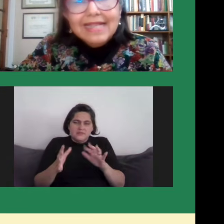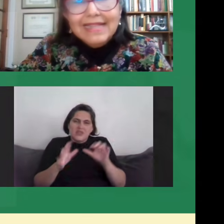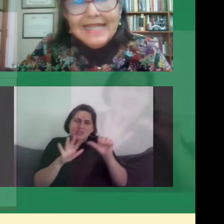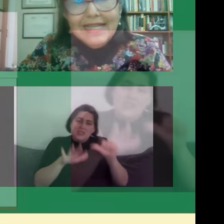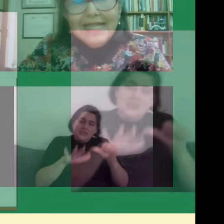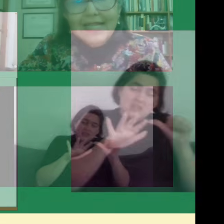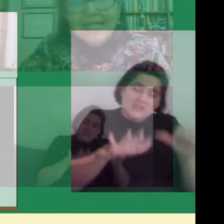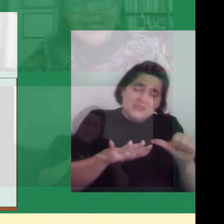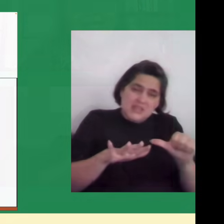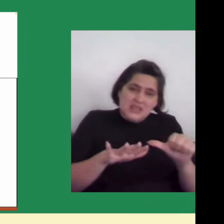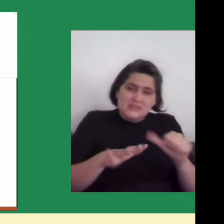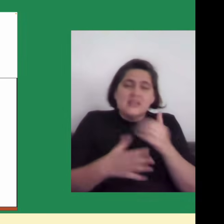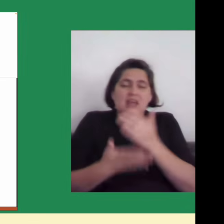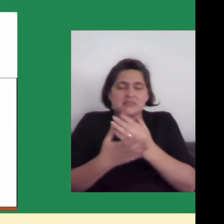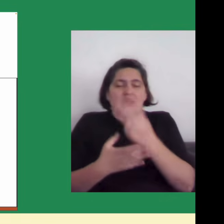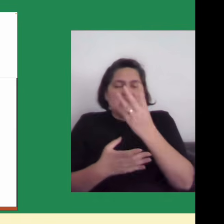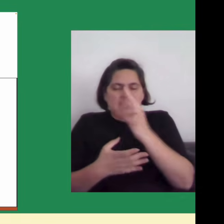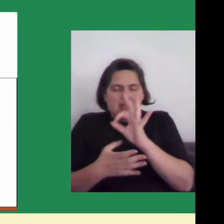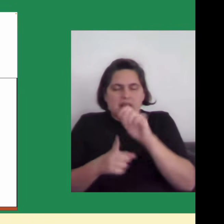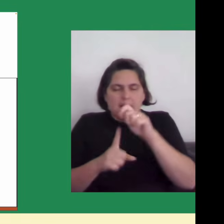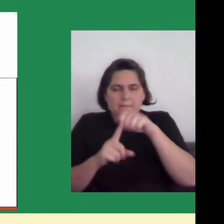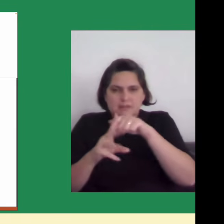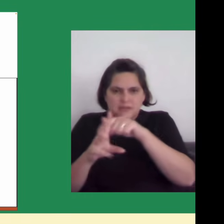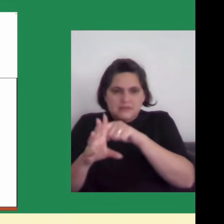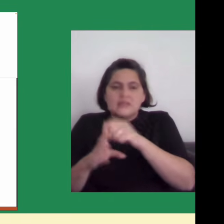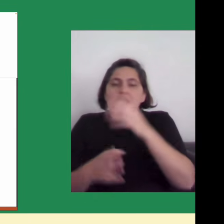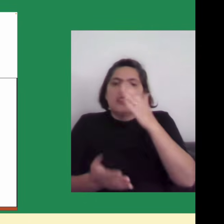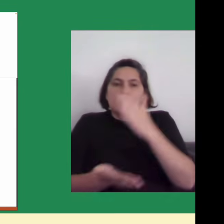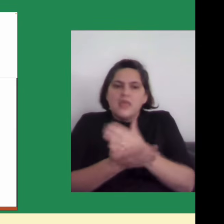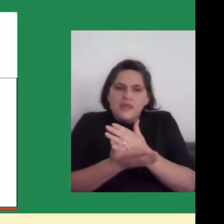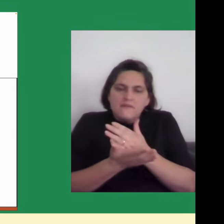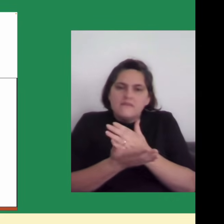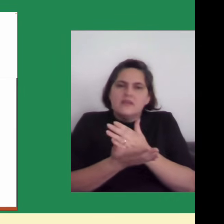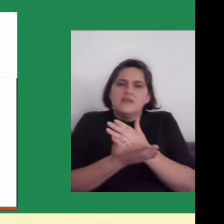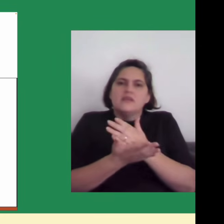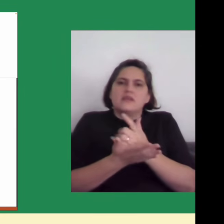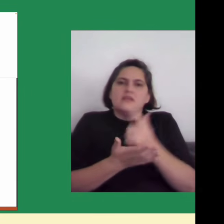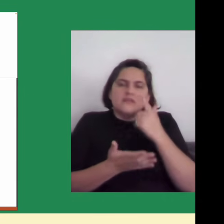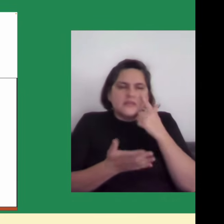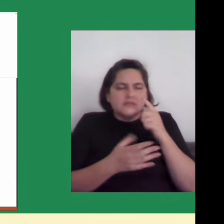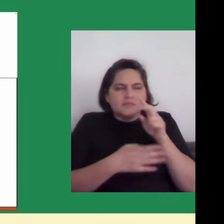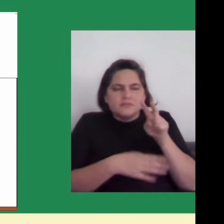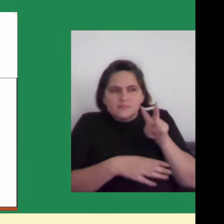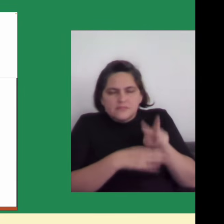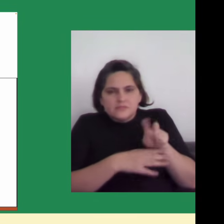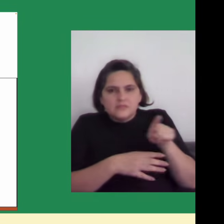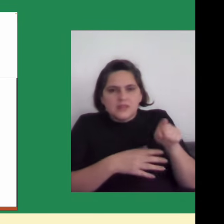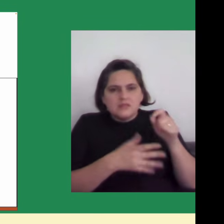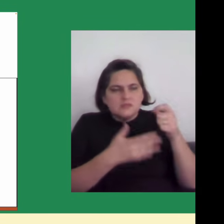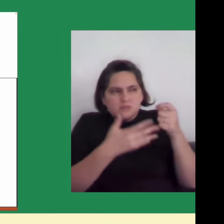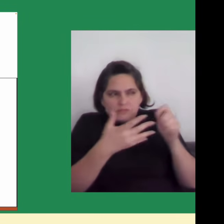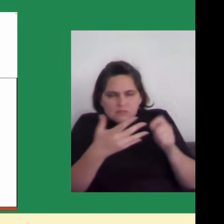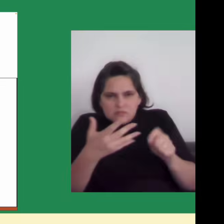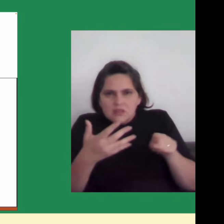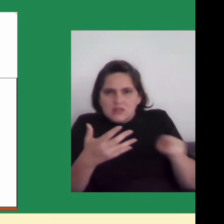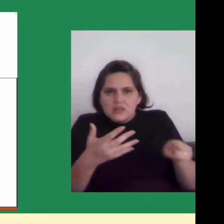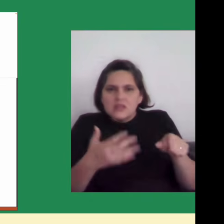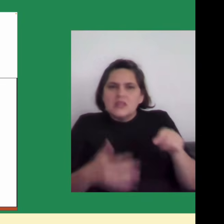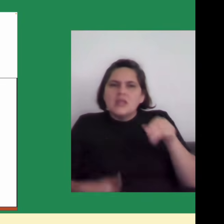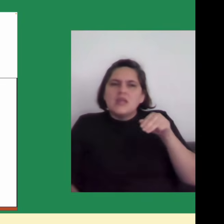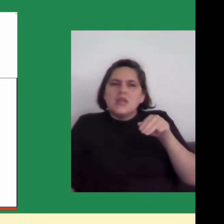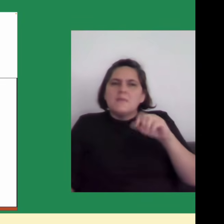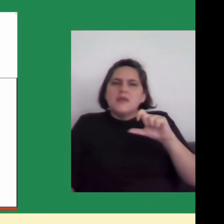meses, tiene que hacerse un screening de autismo de MChat,